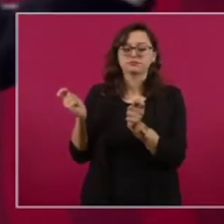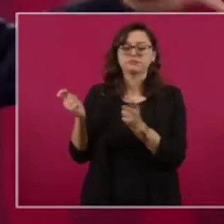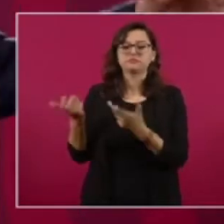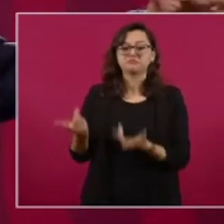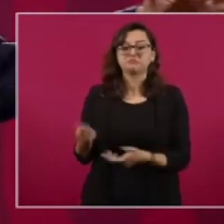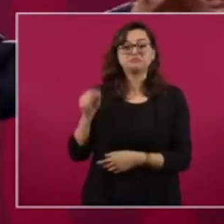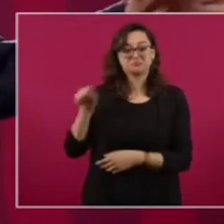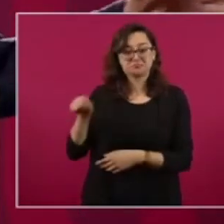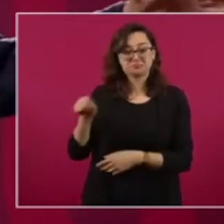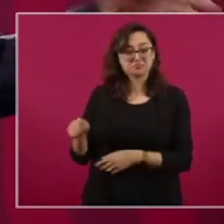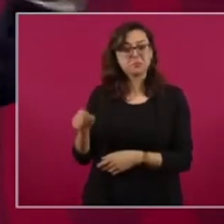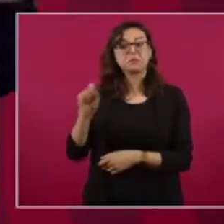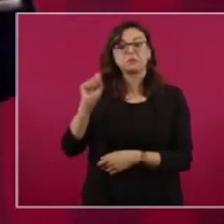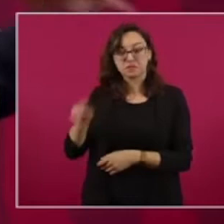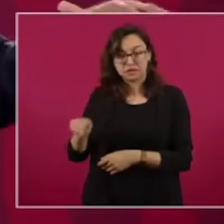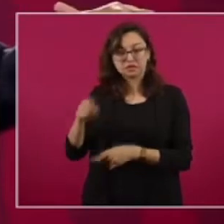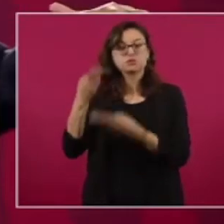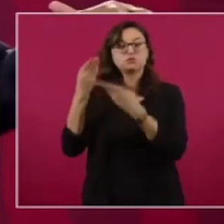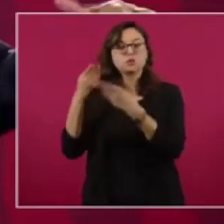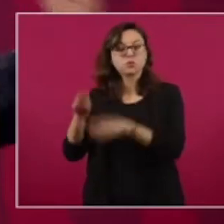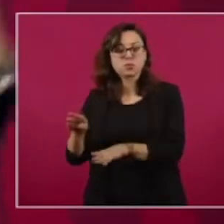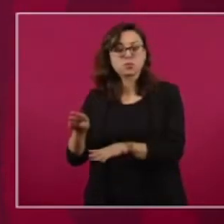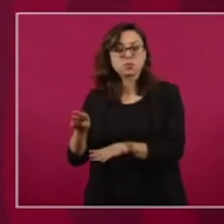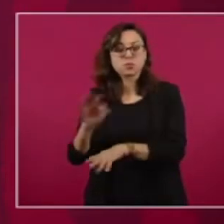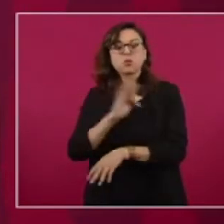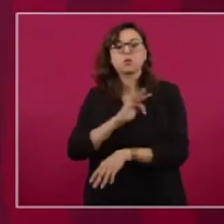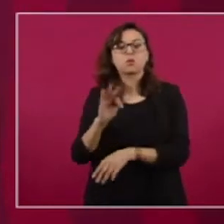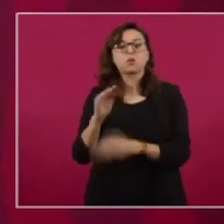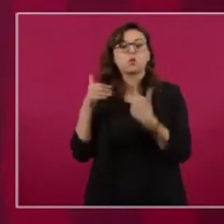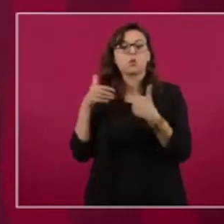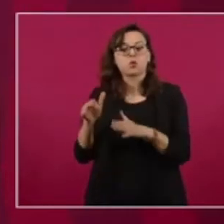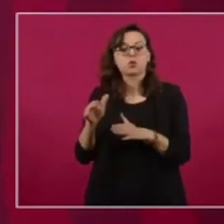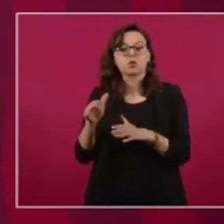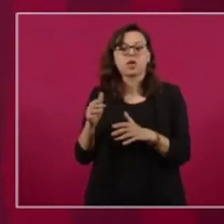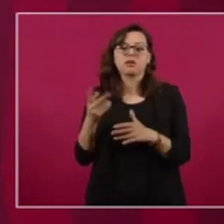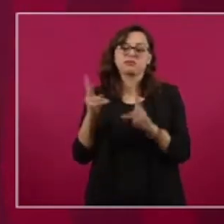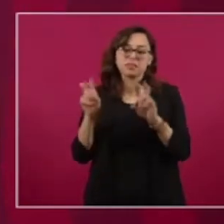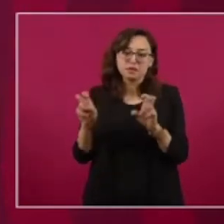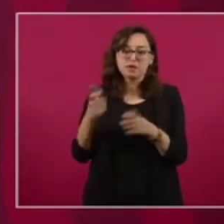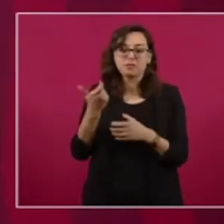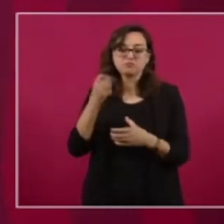podría ese banco también hacerse cargo de ahorros,